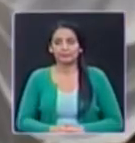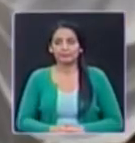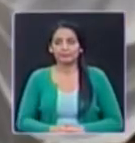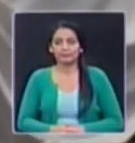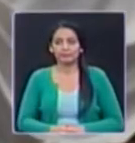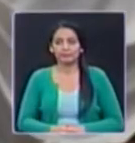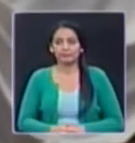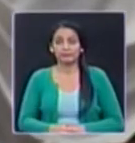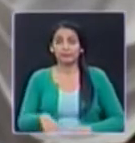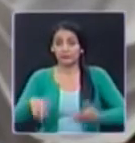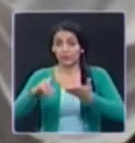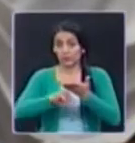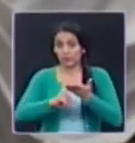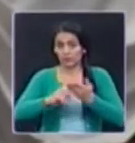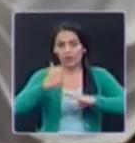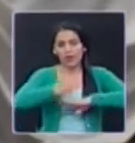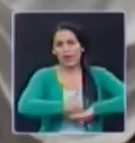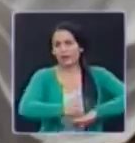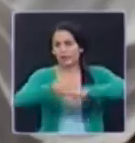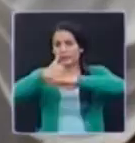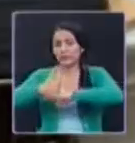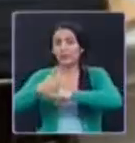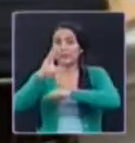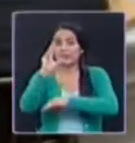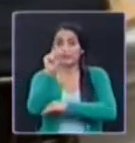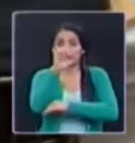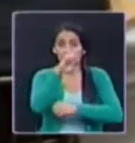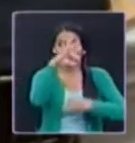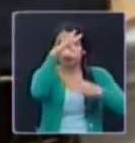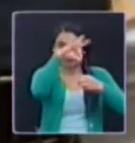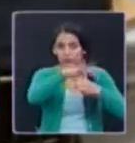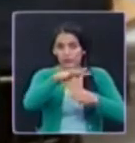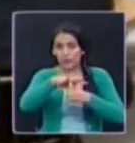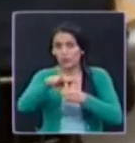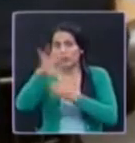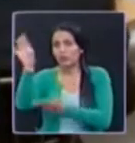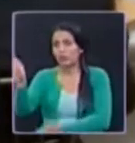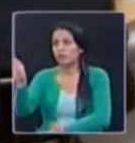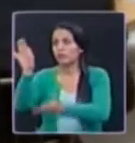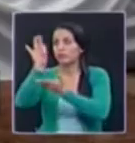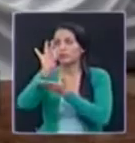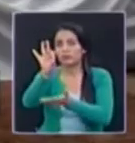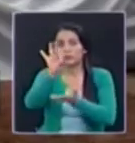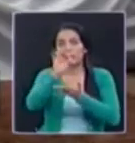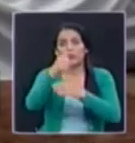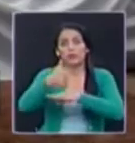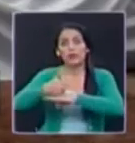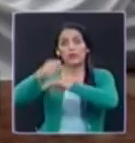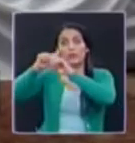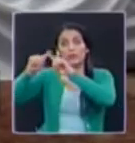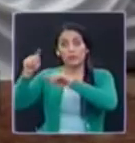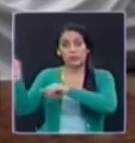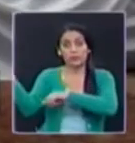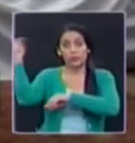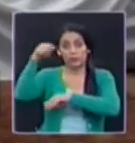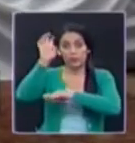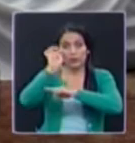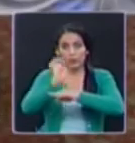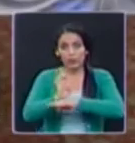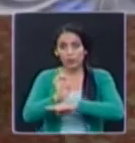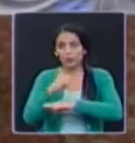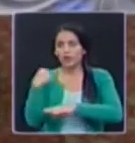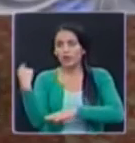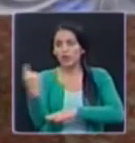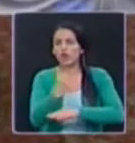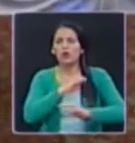La reunión de las autoridades del Consejo Nacional Electoral con los miembros de los cuerpos diplomáticos asentados en Ecuador fue para